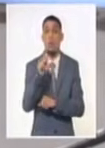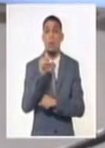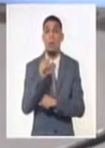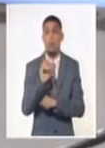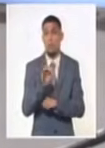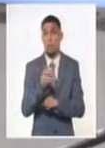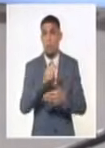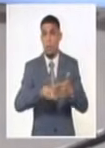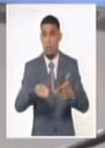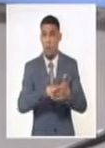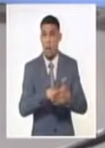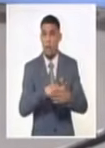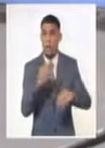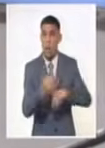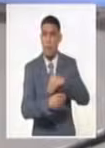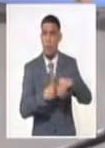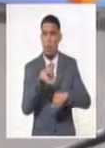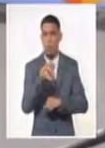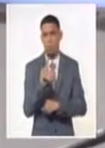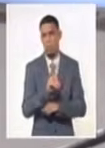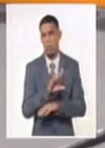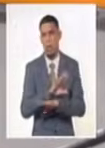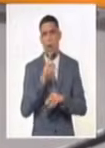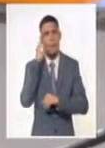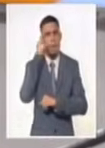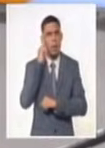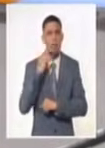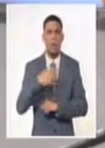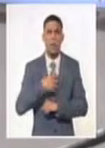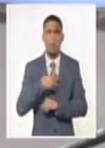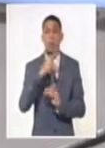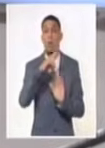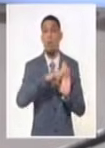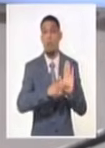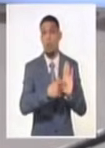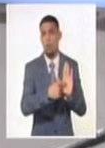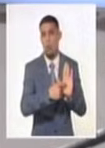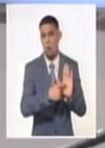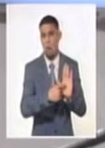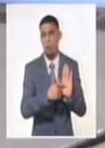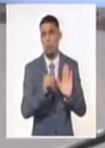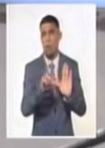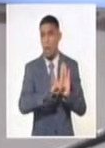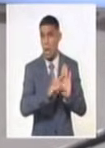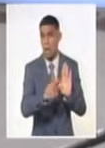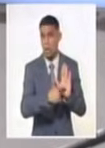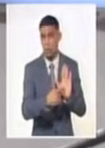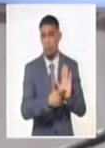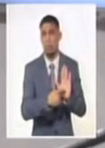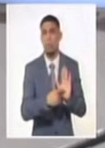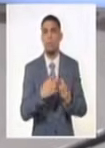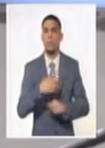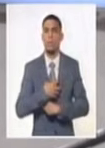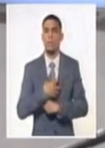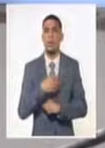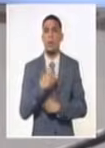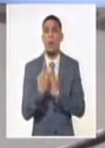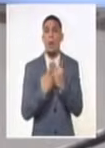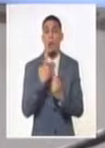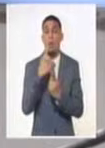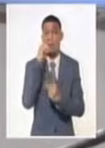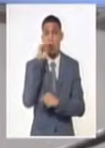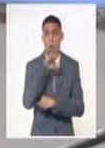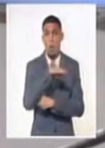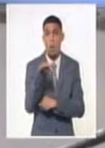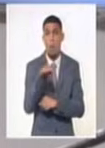sentido. Incluso tenemos las disposiciones, las resoluciones que lo avalan. Nosotros no hemos tenido que elaborar nuevas normas prácticamente, sino que con las que tenemos,